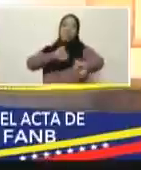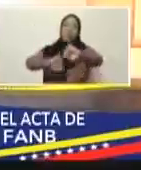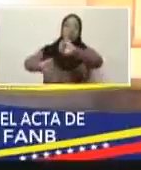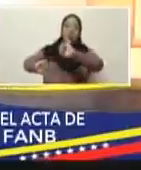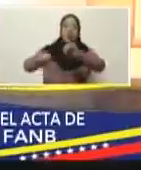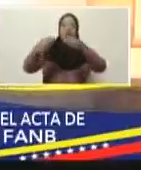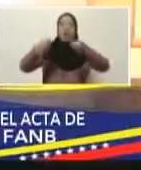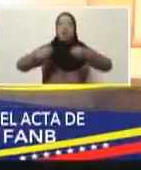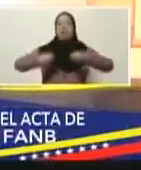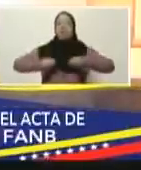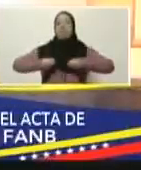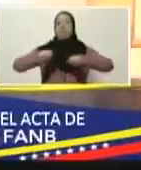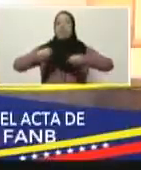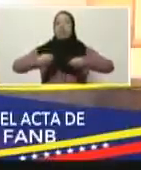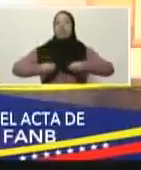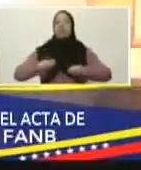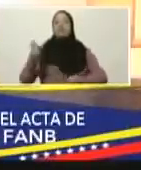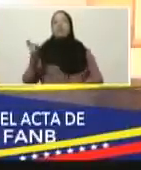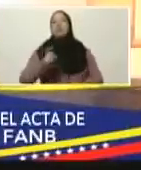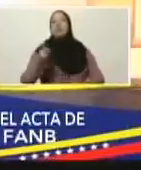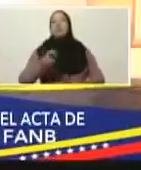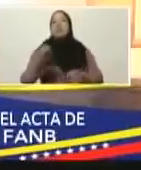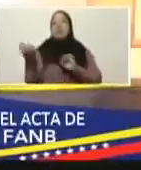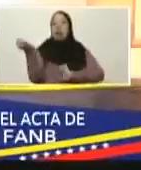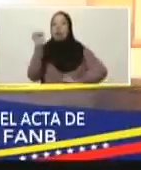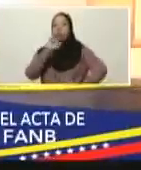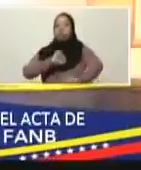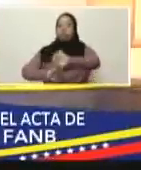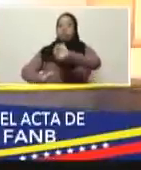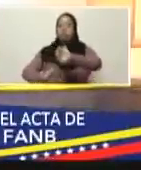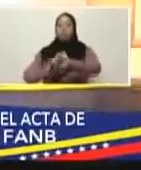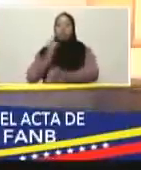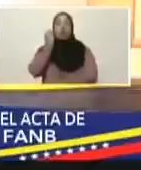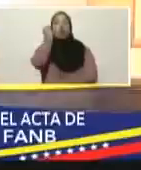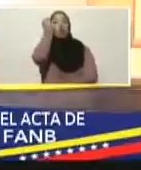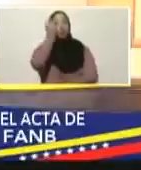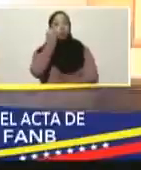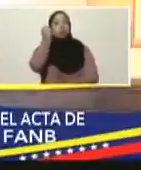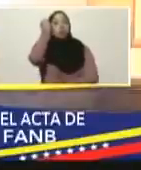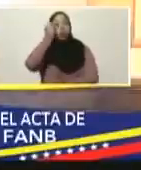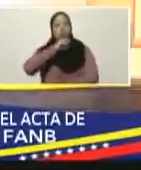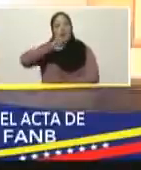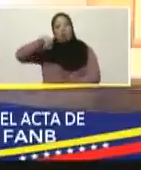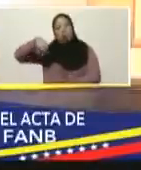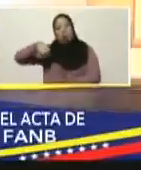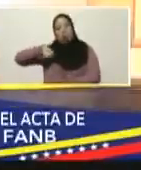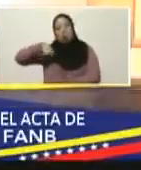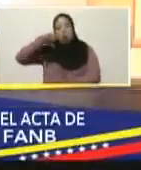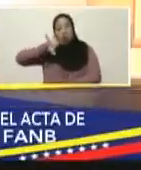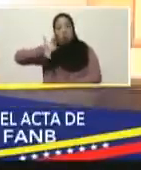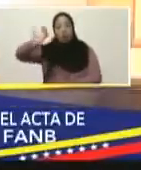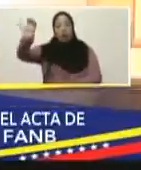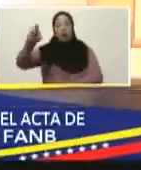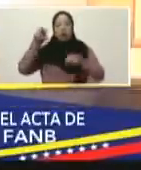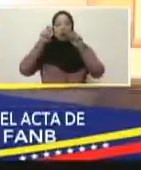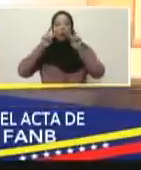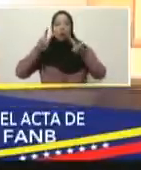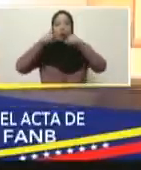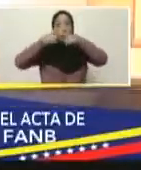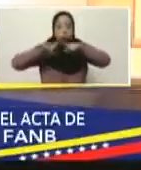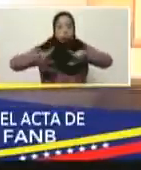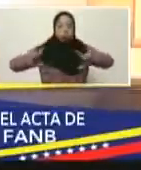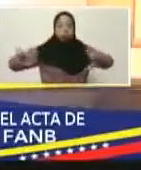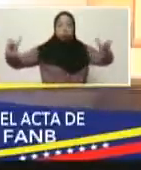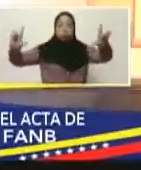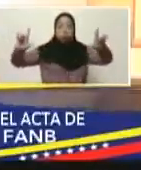con la vida si fuese necesario. Conscientes de que nuestra patria, que nos vio nacer libres,